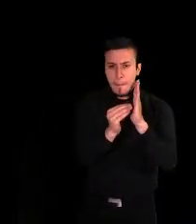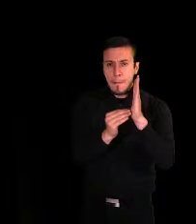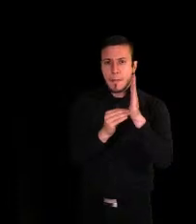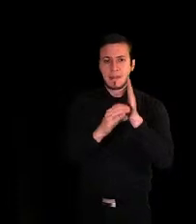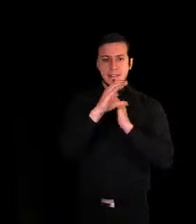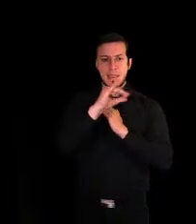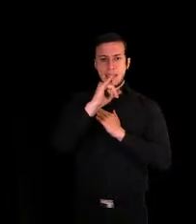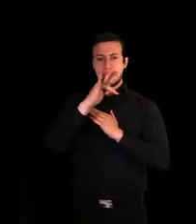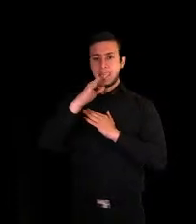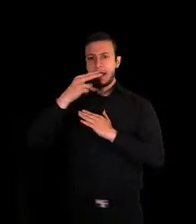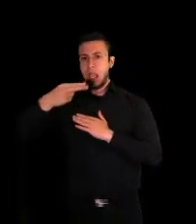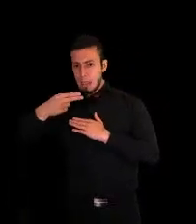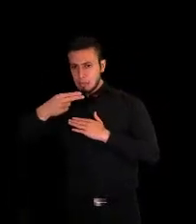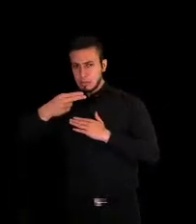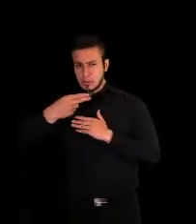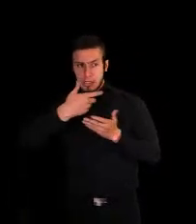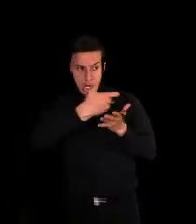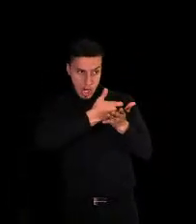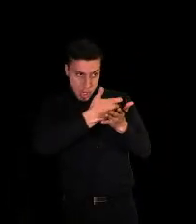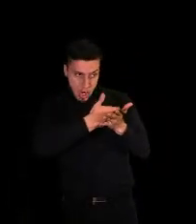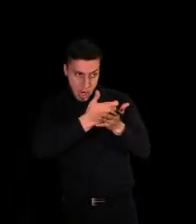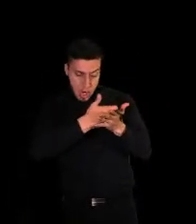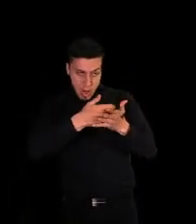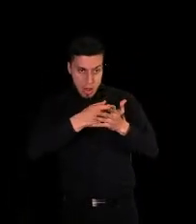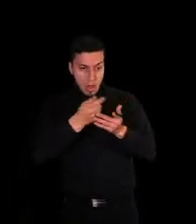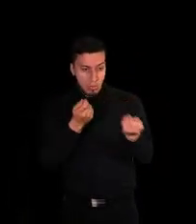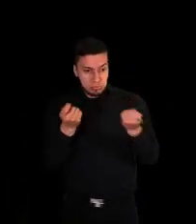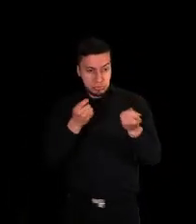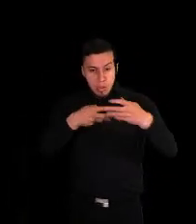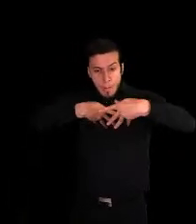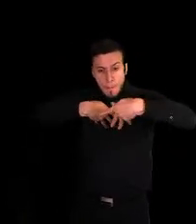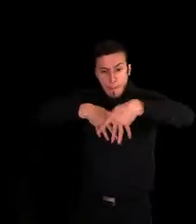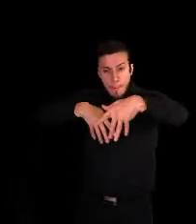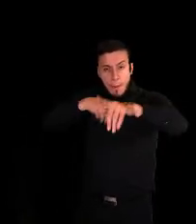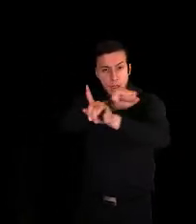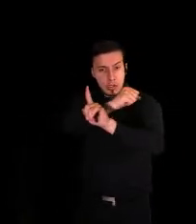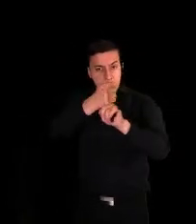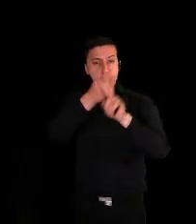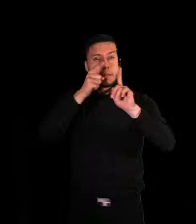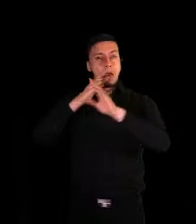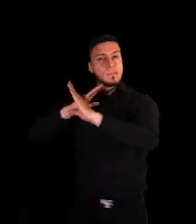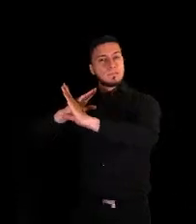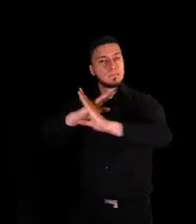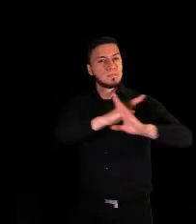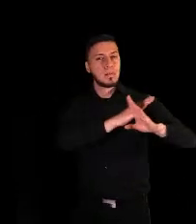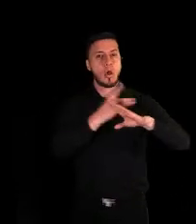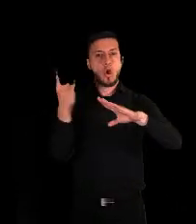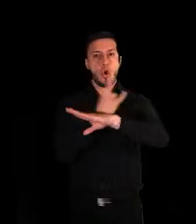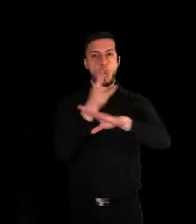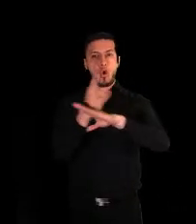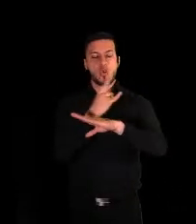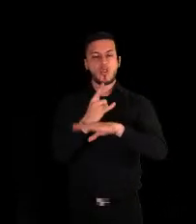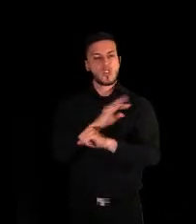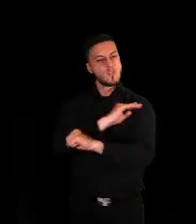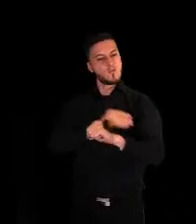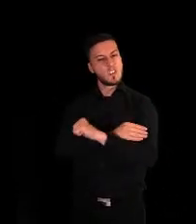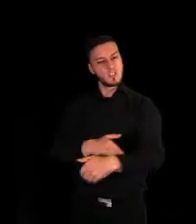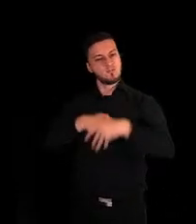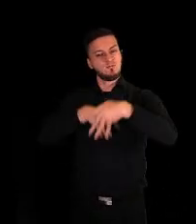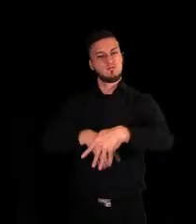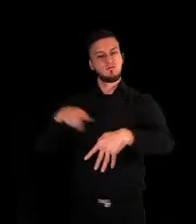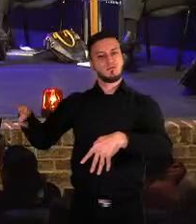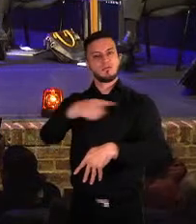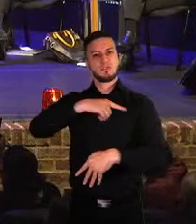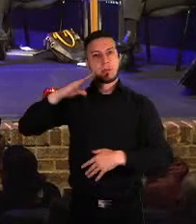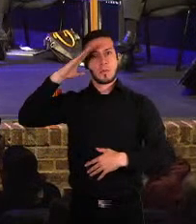para el manejo de la protesta social y para prevenir casos de uso de la fuerza durante la protesta